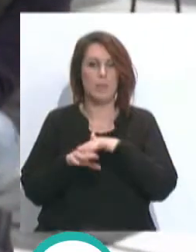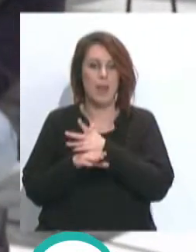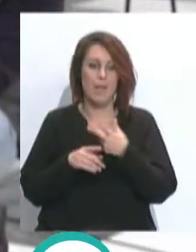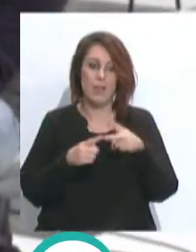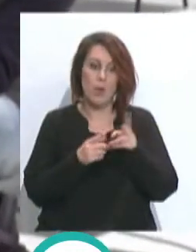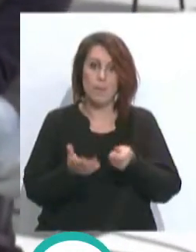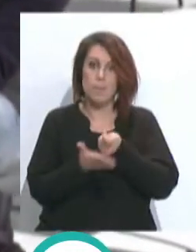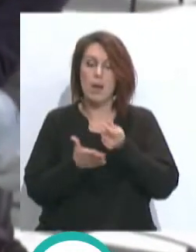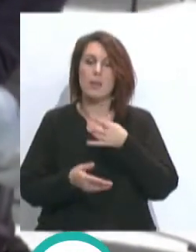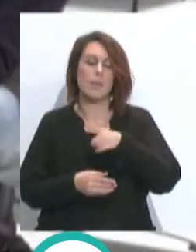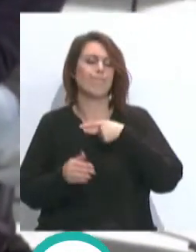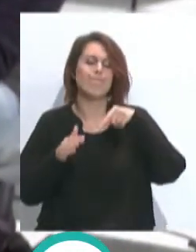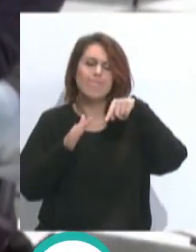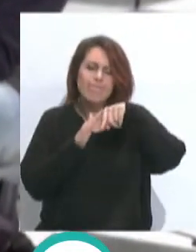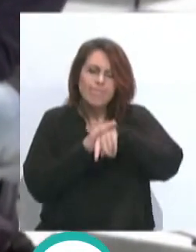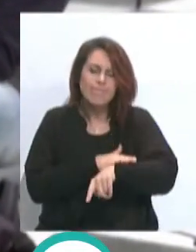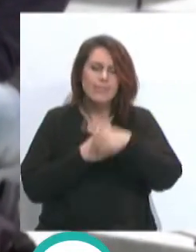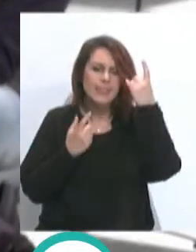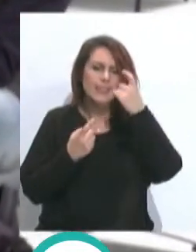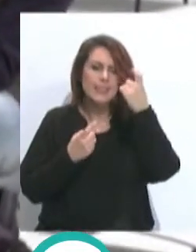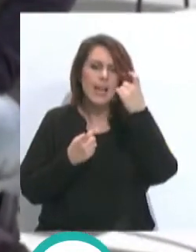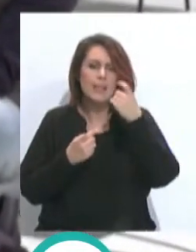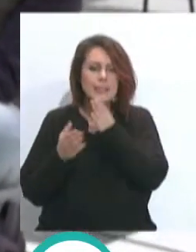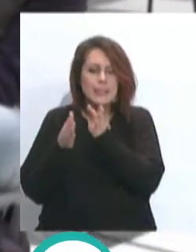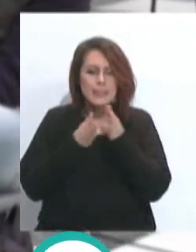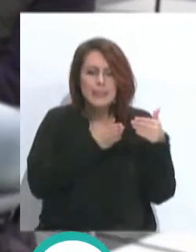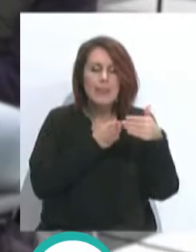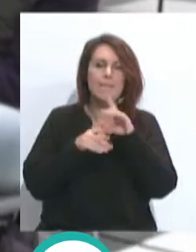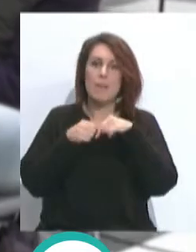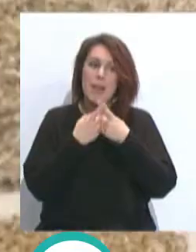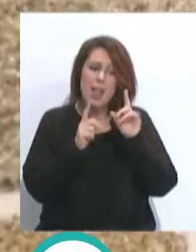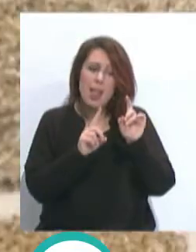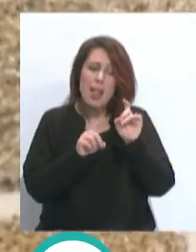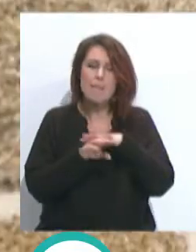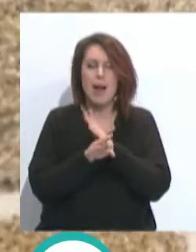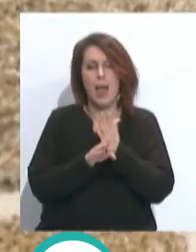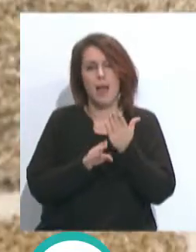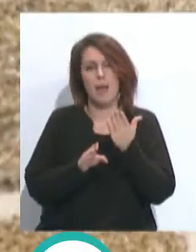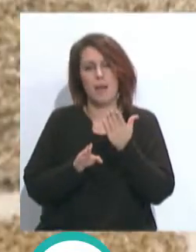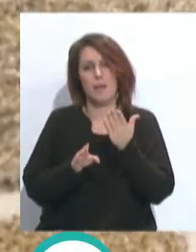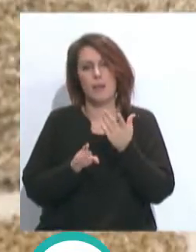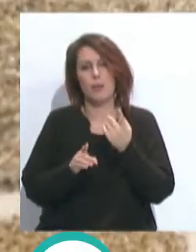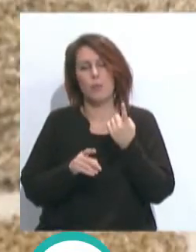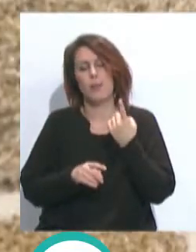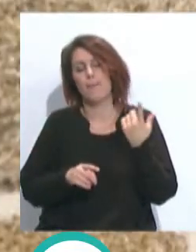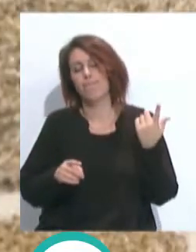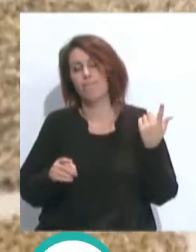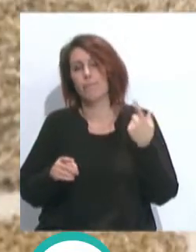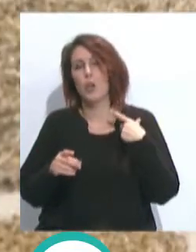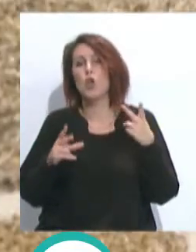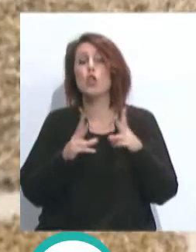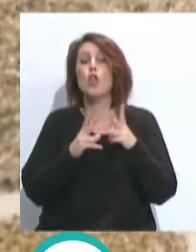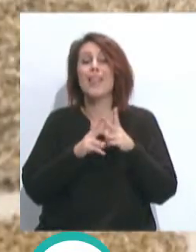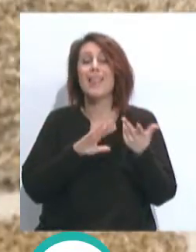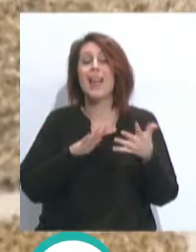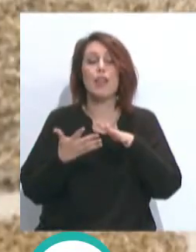las facturas, sino profundizar, intentando reconducir a esas familias hacia una